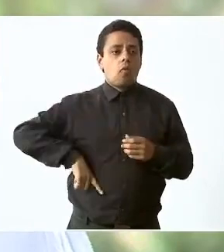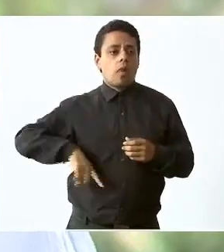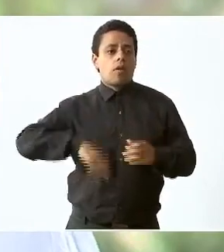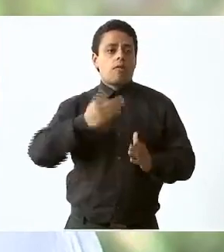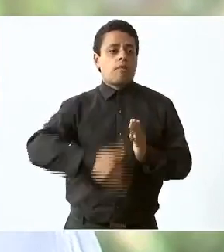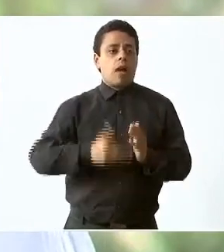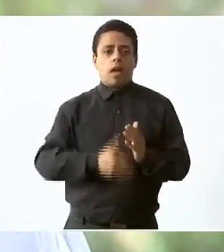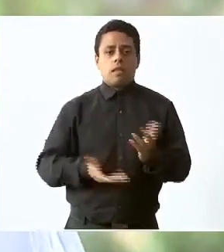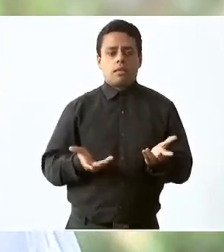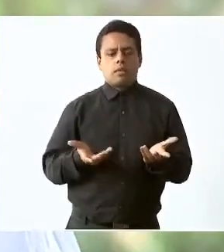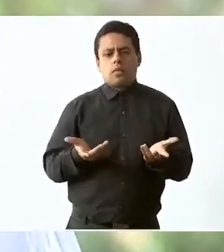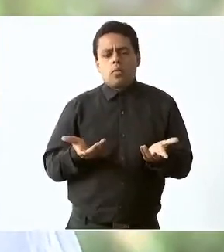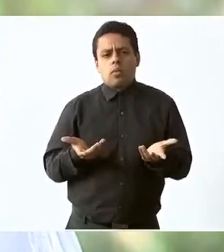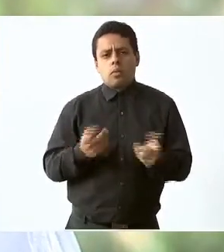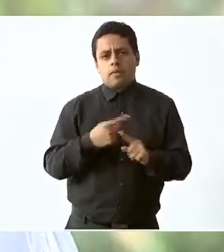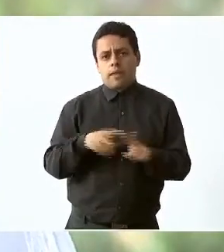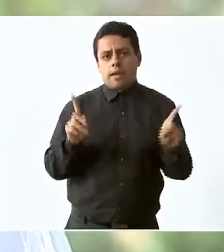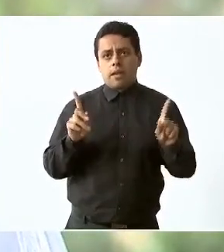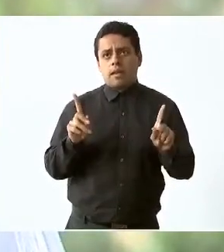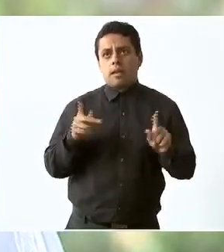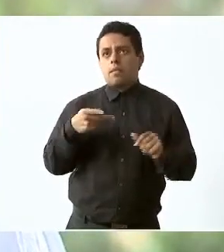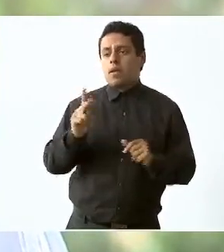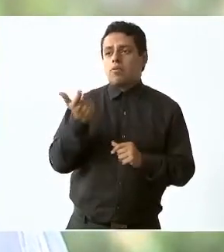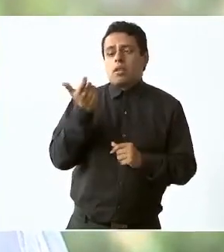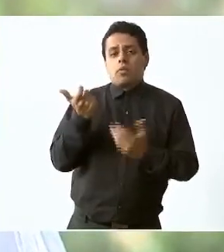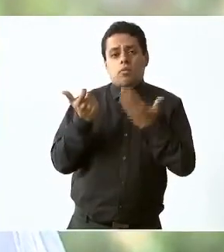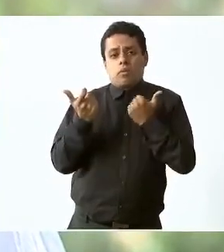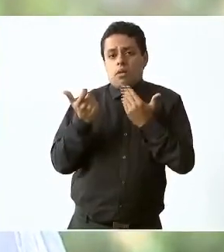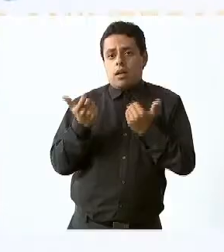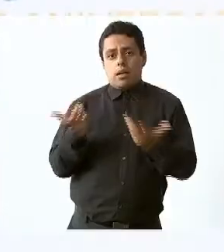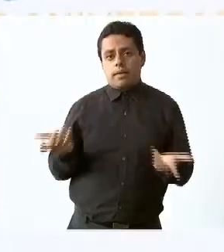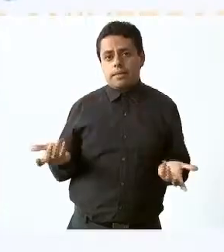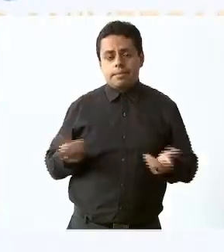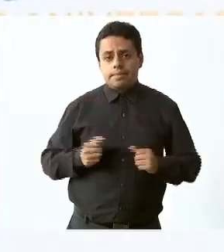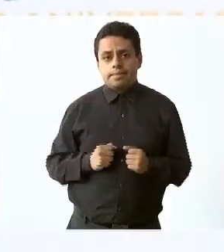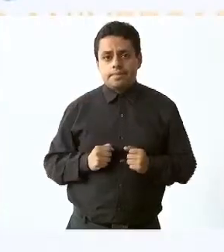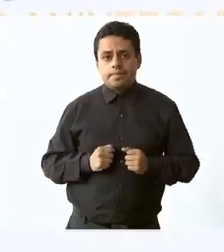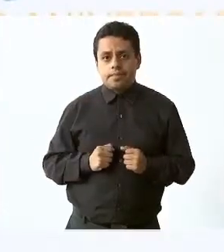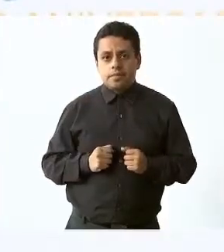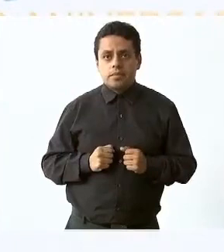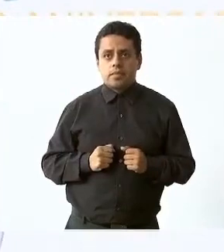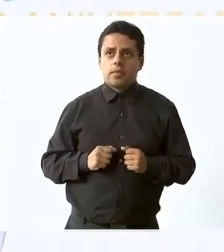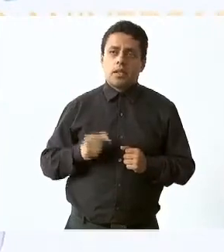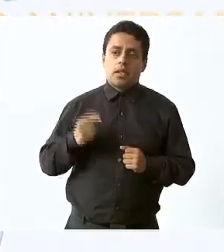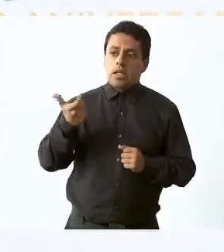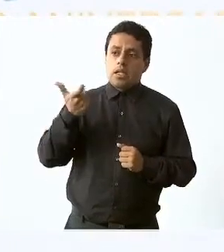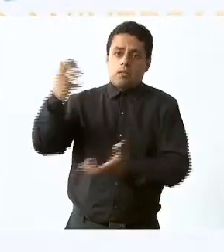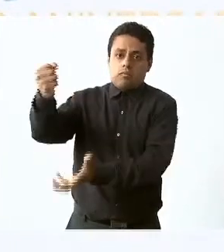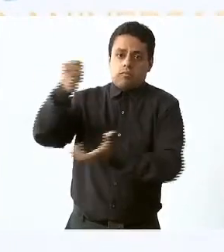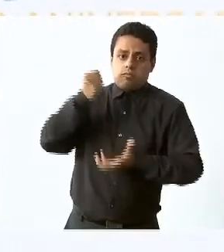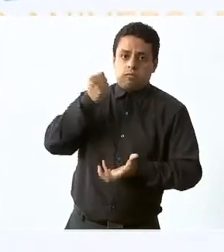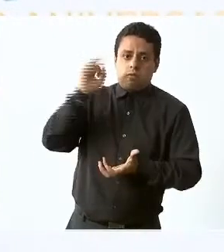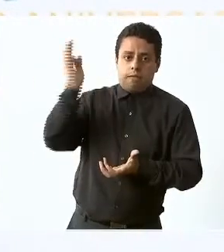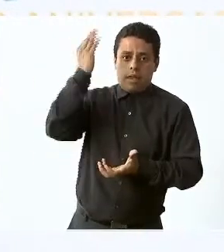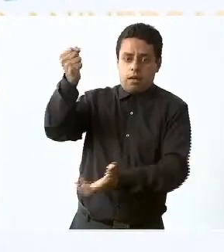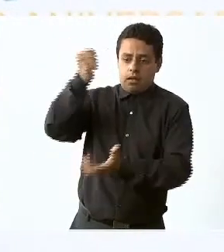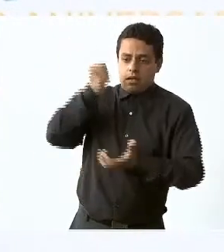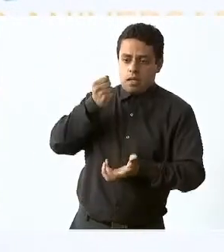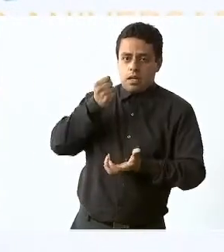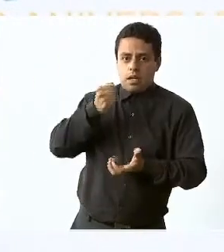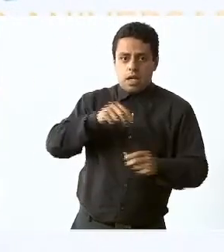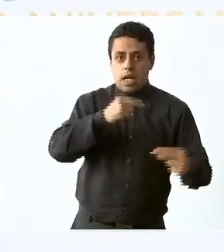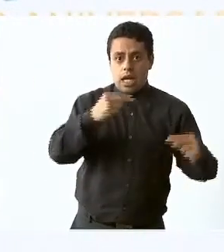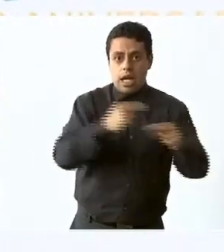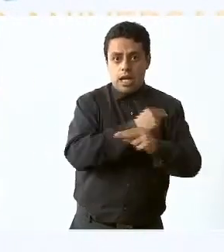es tal. La realidad es que no contamos con recursos. Nuestro presupuesto federal de conservación de